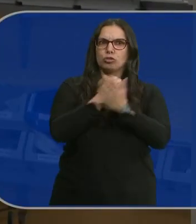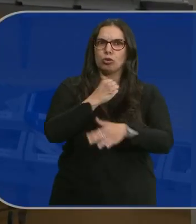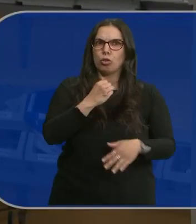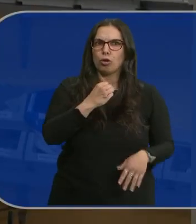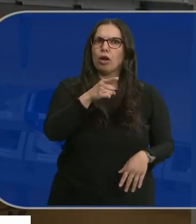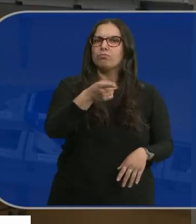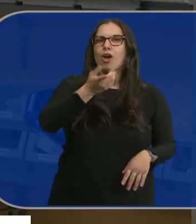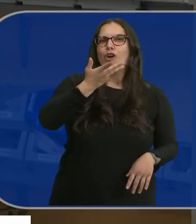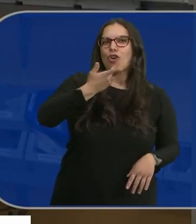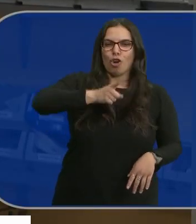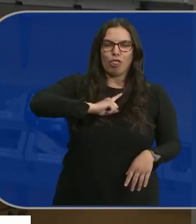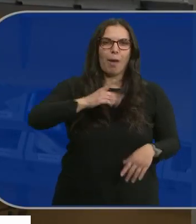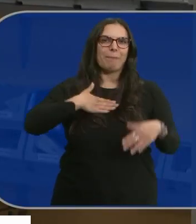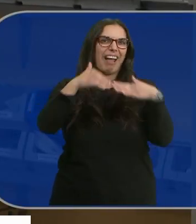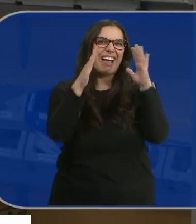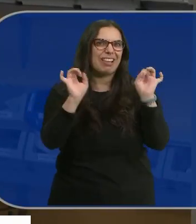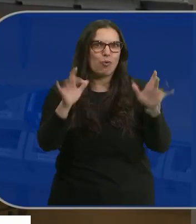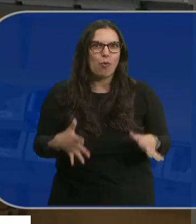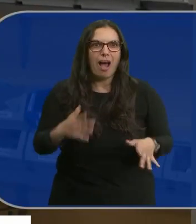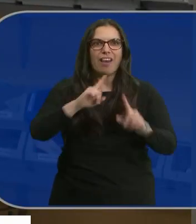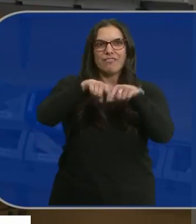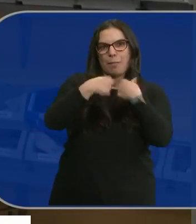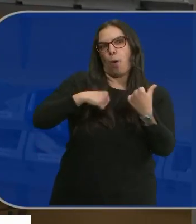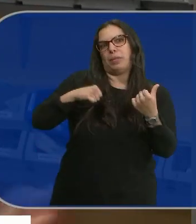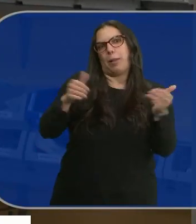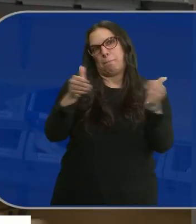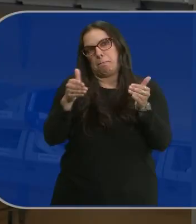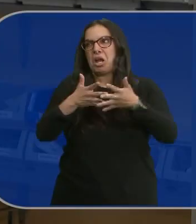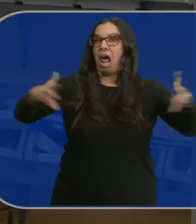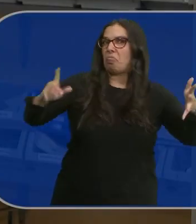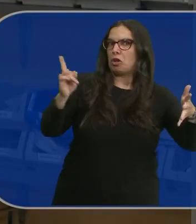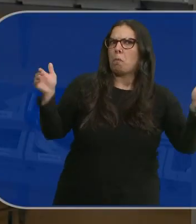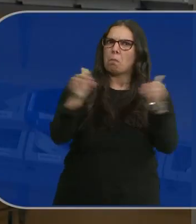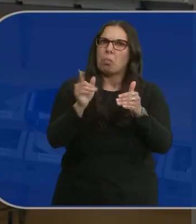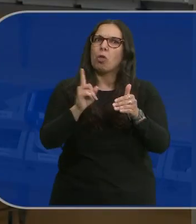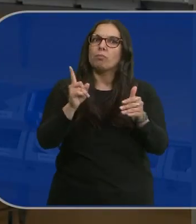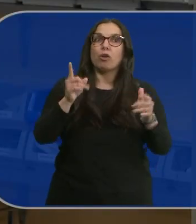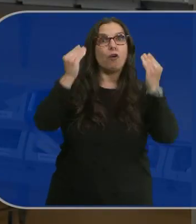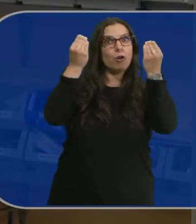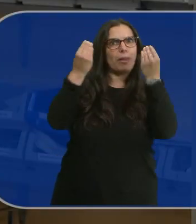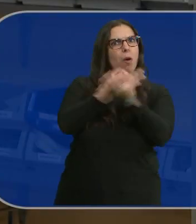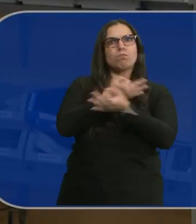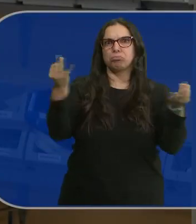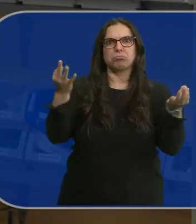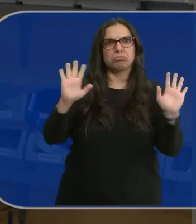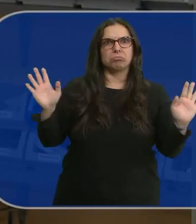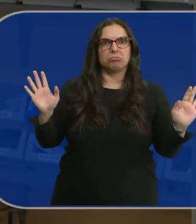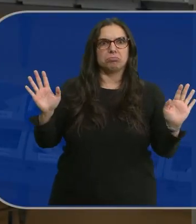el nombre y el apellido, era como estar en casa, era un hospital mediano, ni muy grande ni muy pequeño. Para hacer la formación era lo